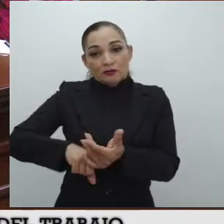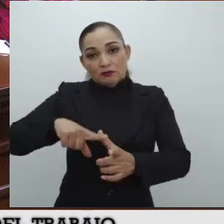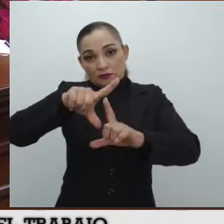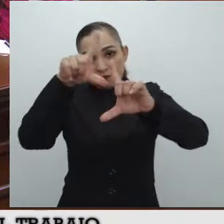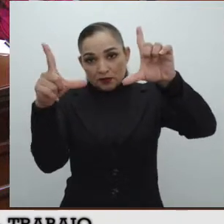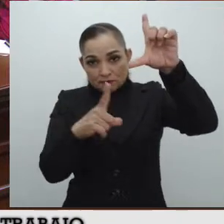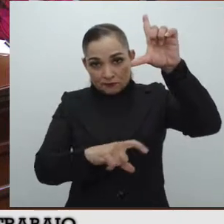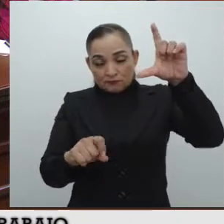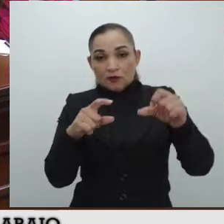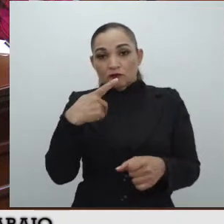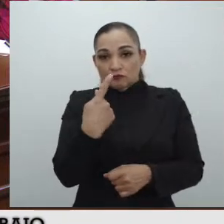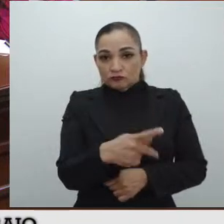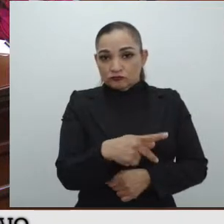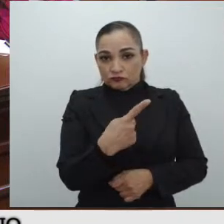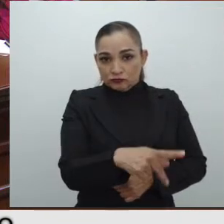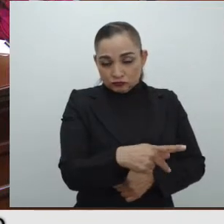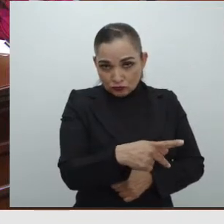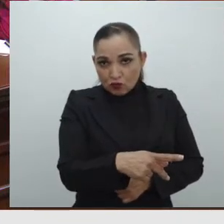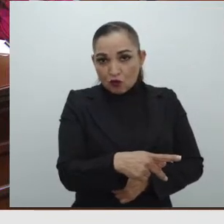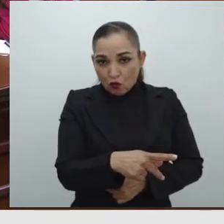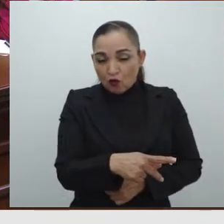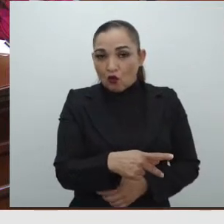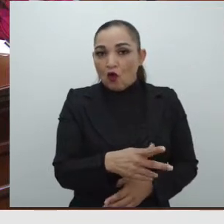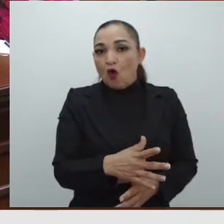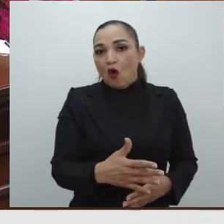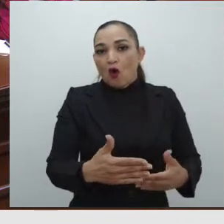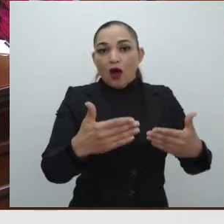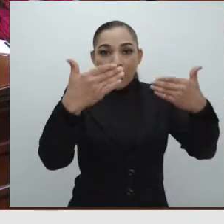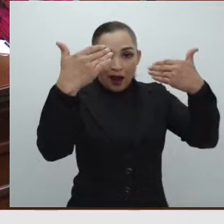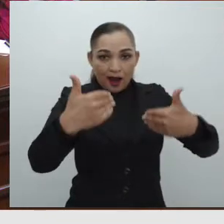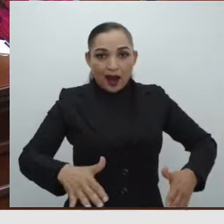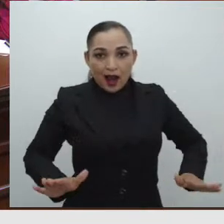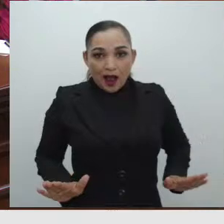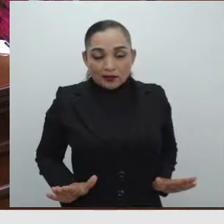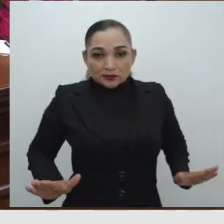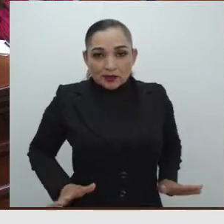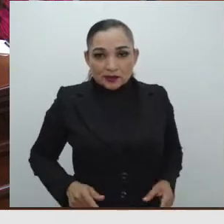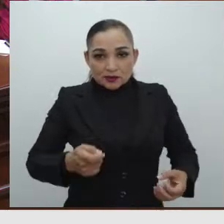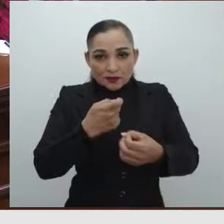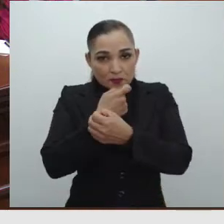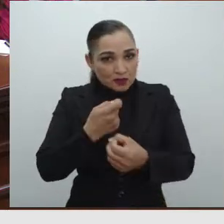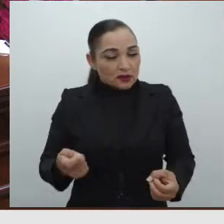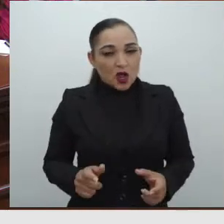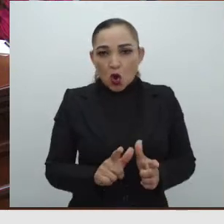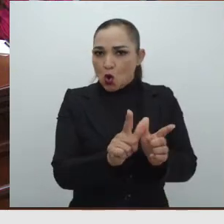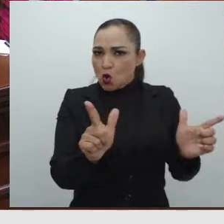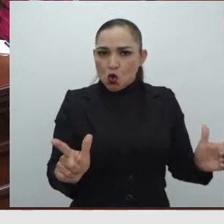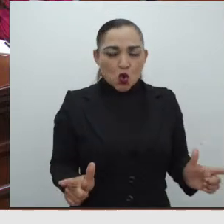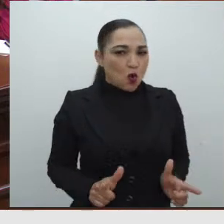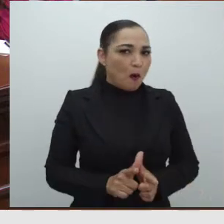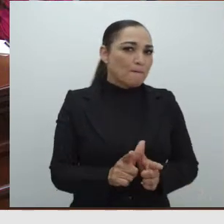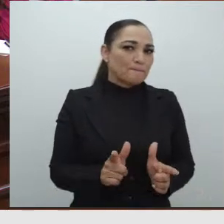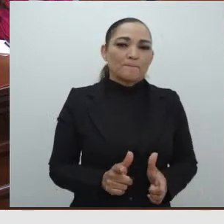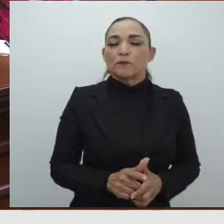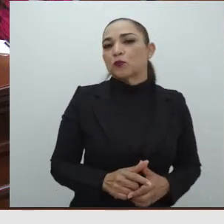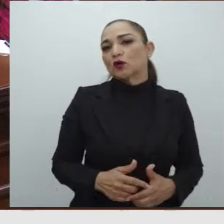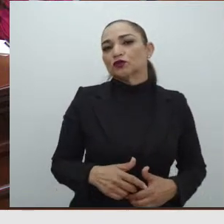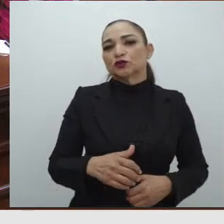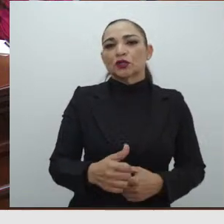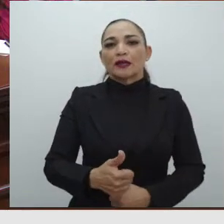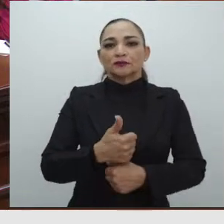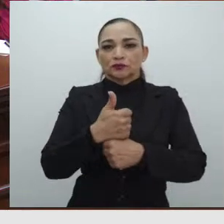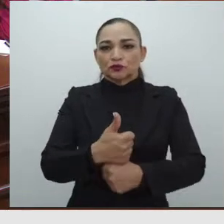su condición de infante, no debería ser considerado como un grupo vulnerable en cuestión laboral.